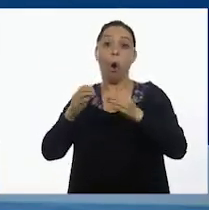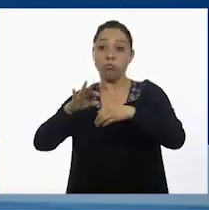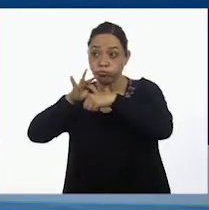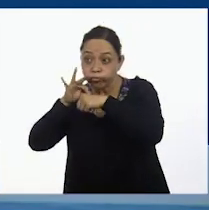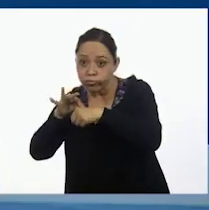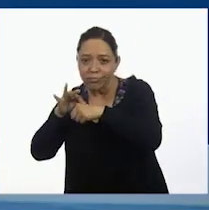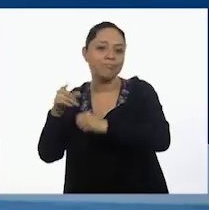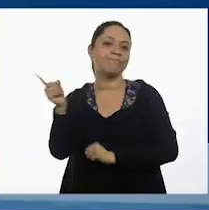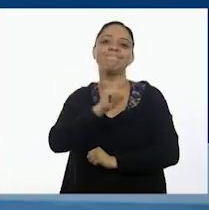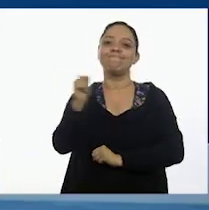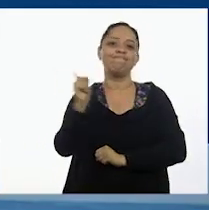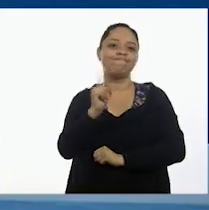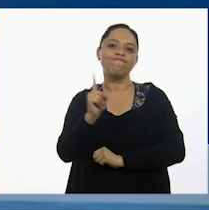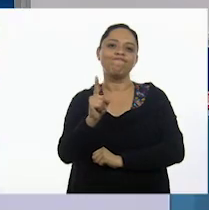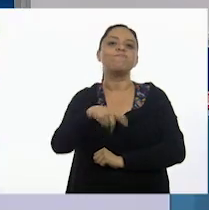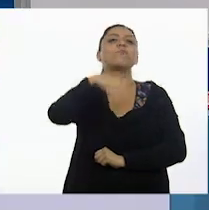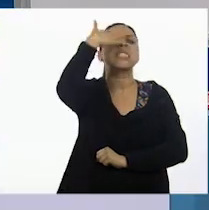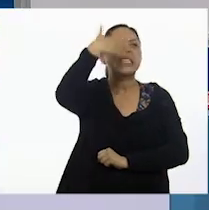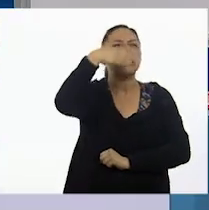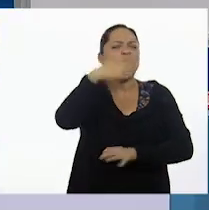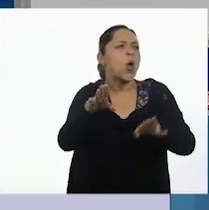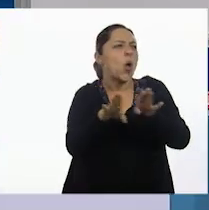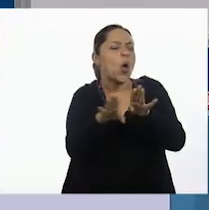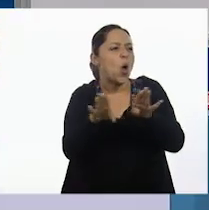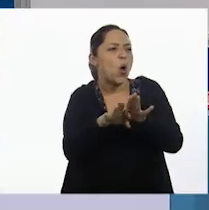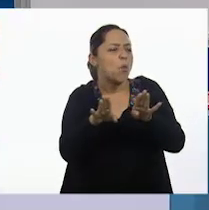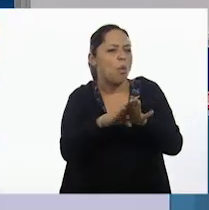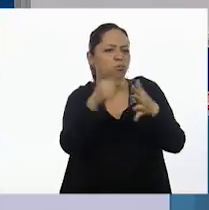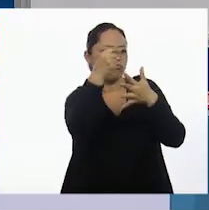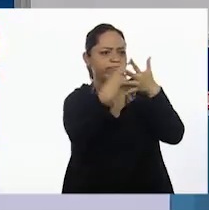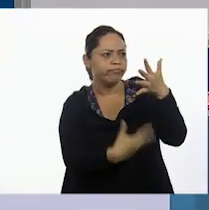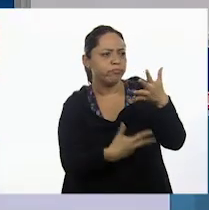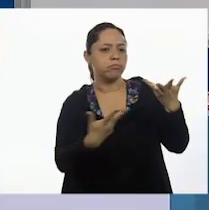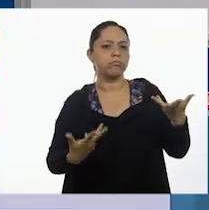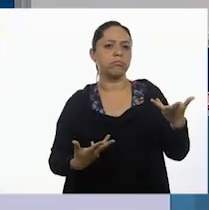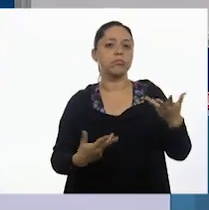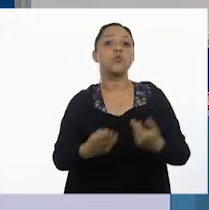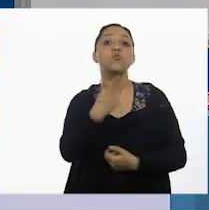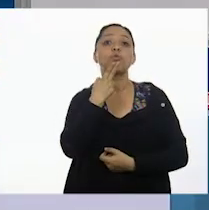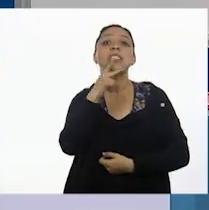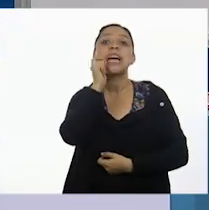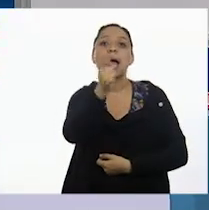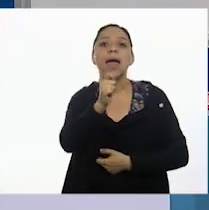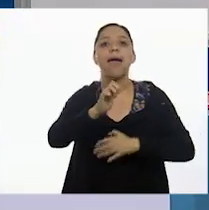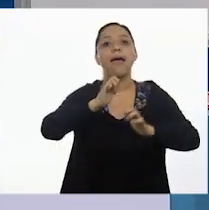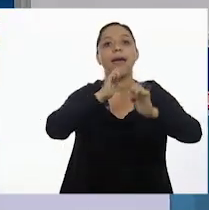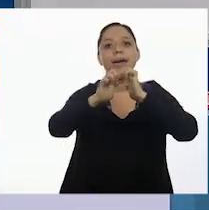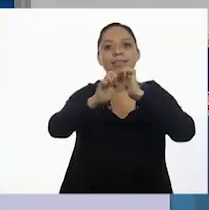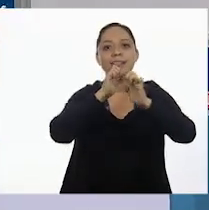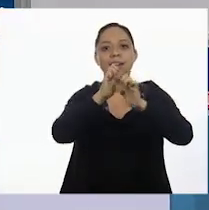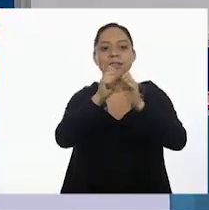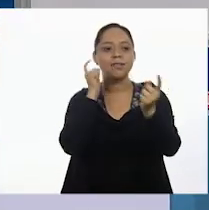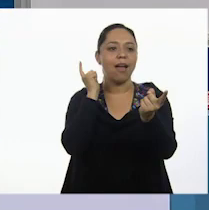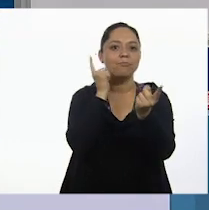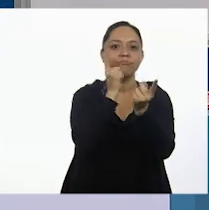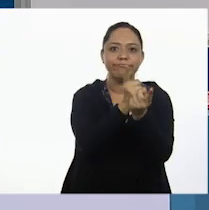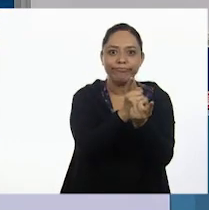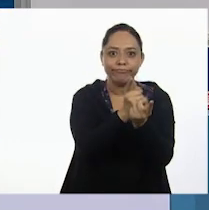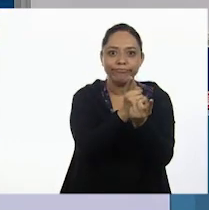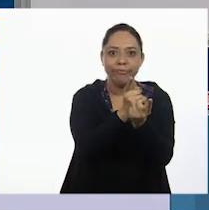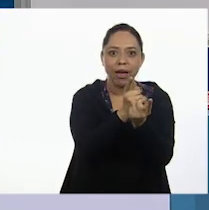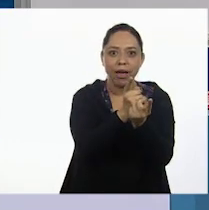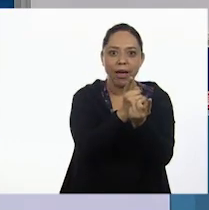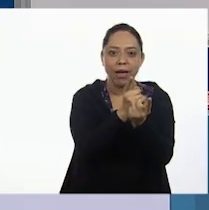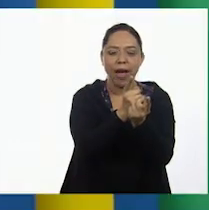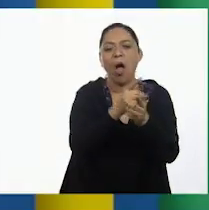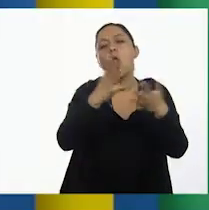saber tantas leyendas? Pues algo que se utiliza mucho, Ton, es la entrevista. Generalmente estas entrevistas son